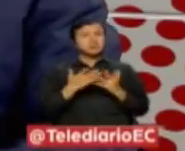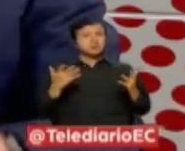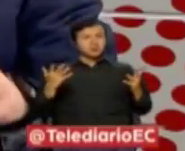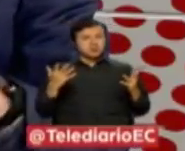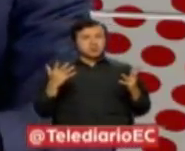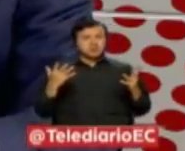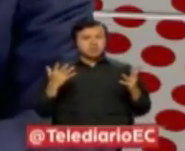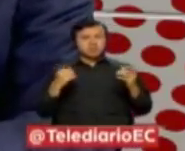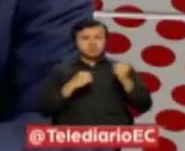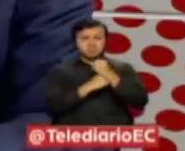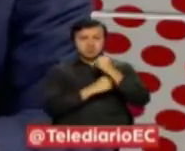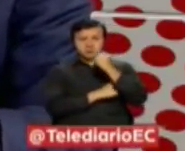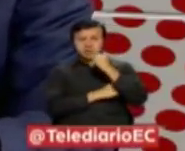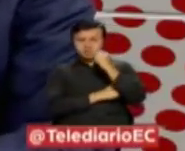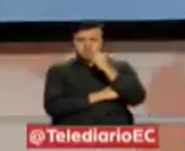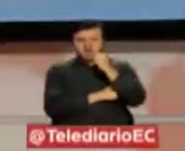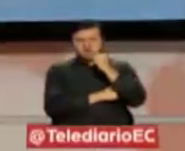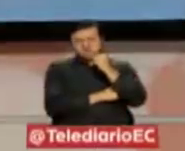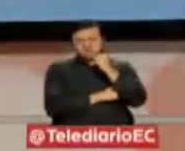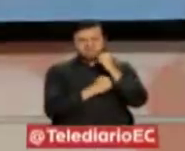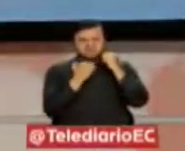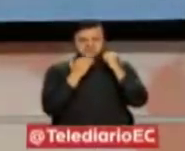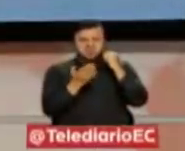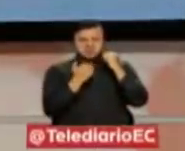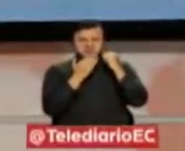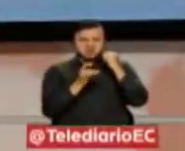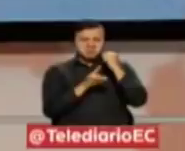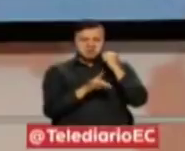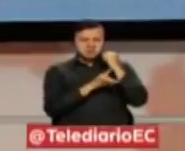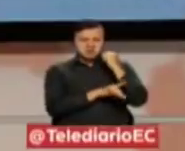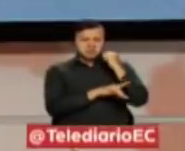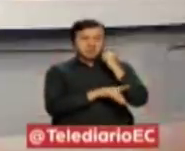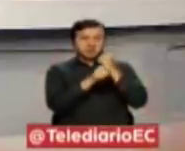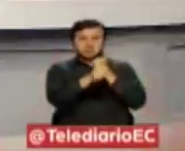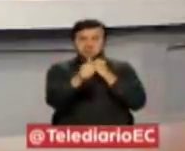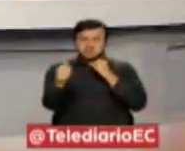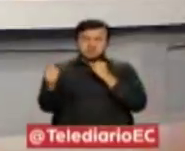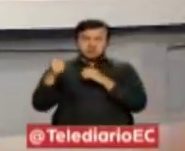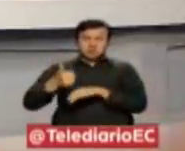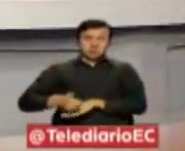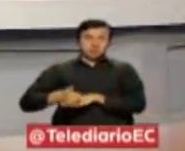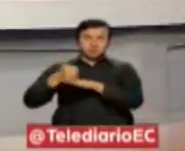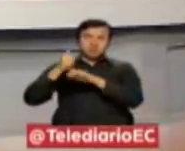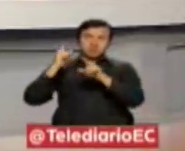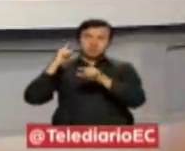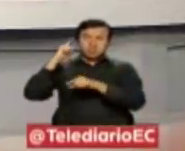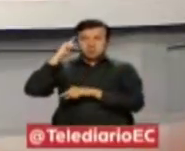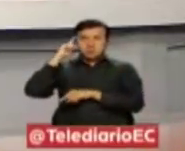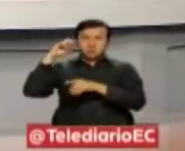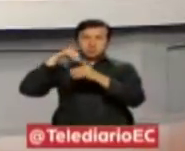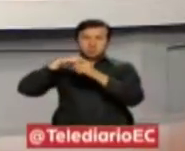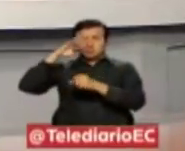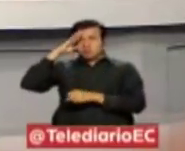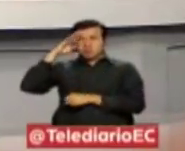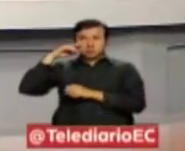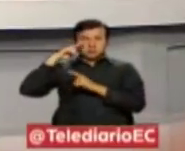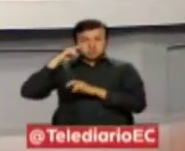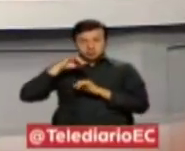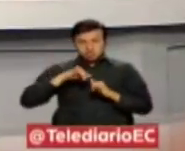quinta columnas dentro de las propias fuerzas de seguridad y estructuras de inteligencia del